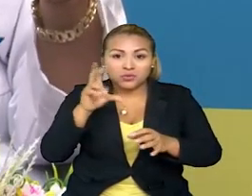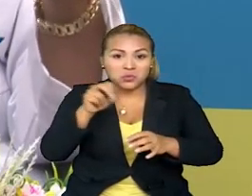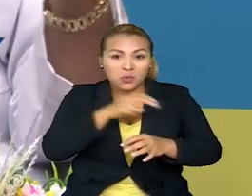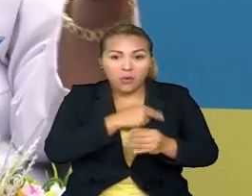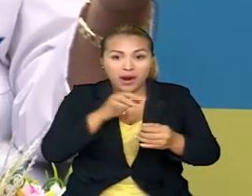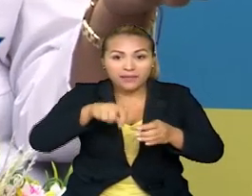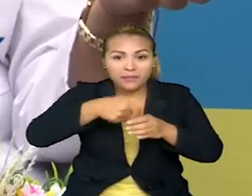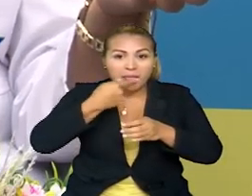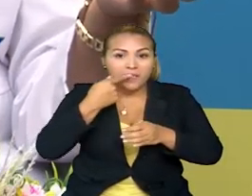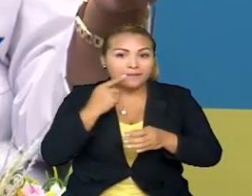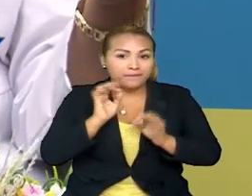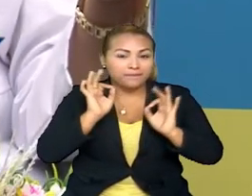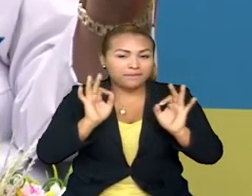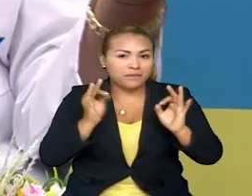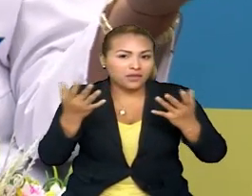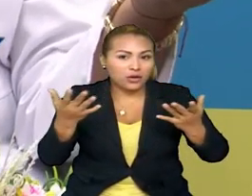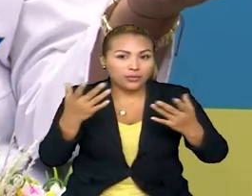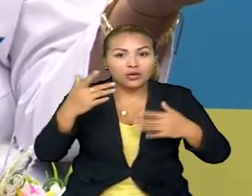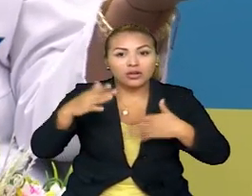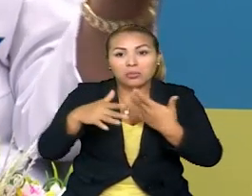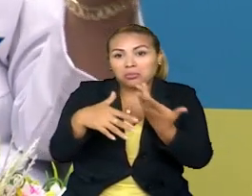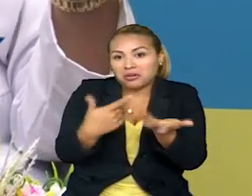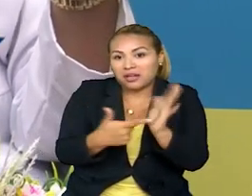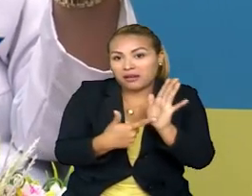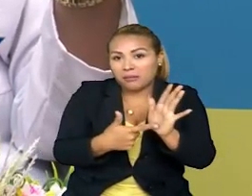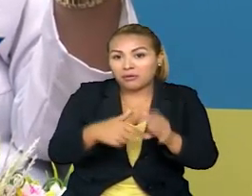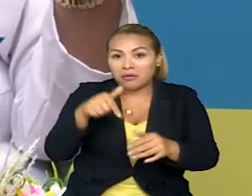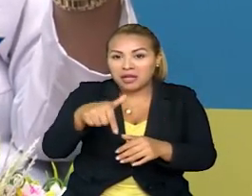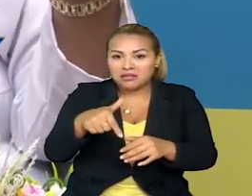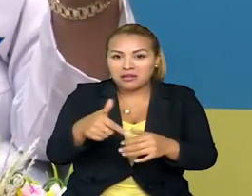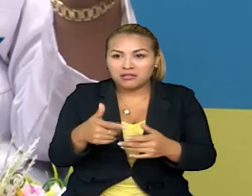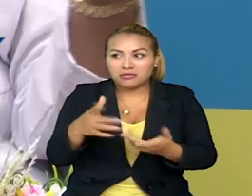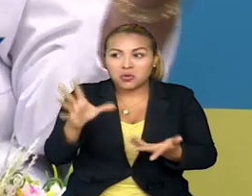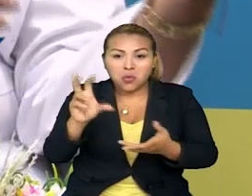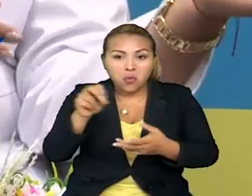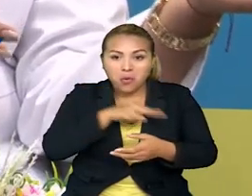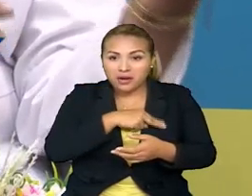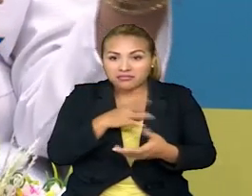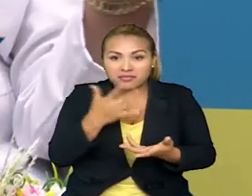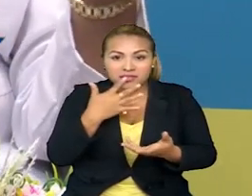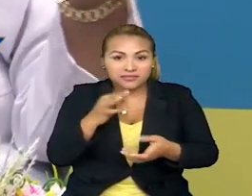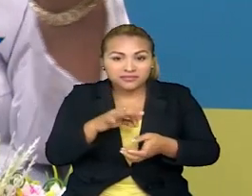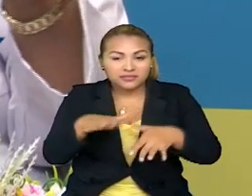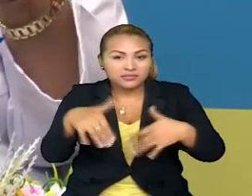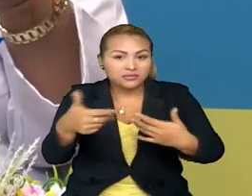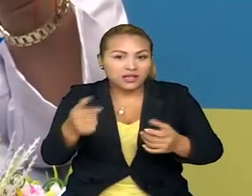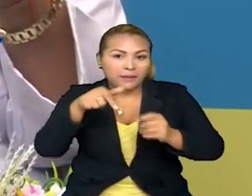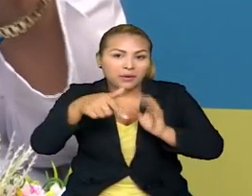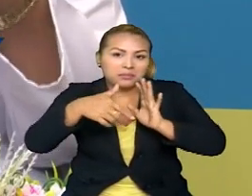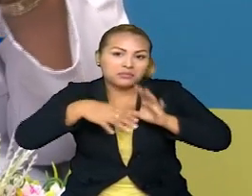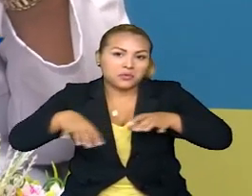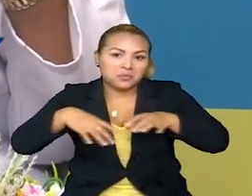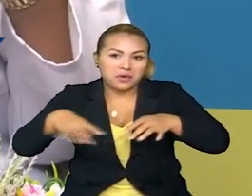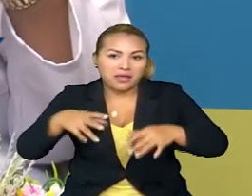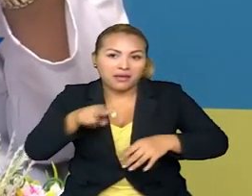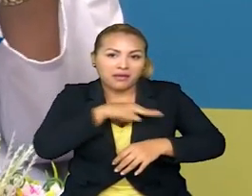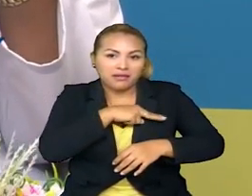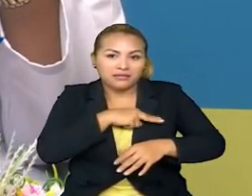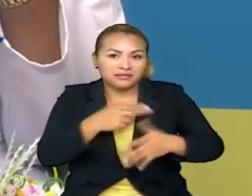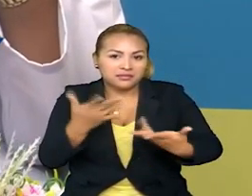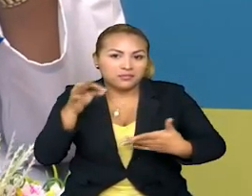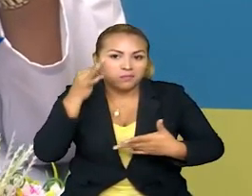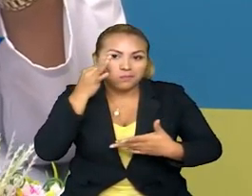no vamos a tener igual dónde sacamos el oxígeno como vamos a prevenir que nosotros tengamos más oxígeno y tener